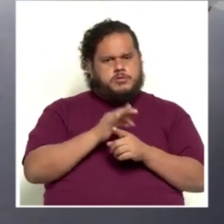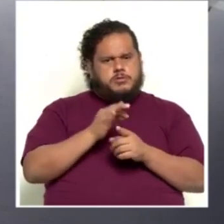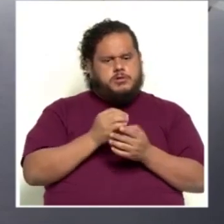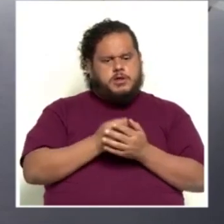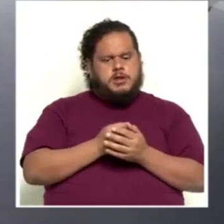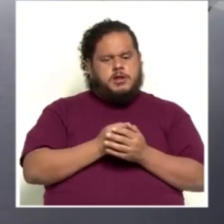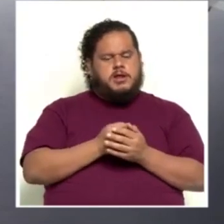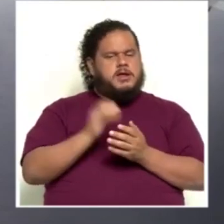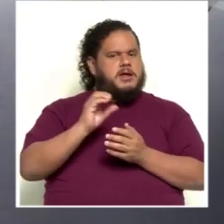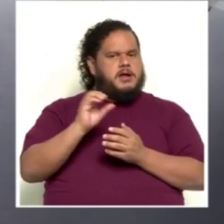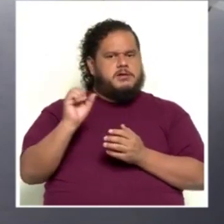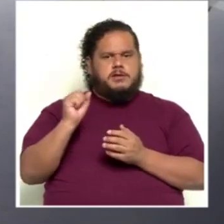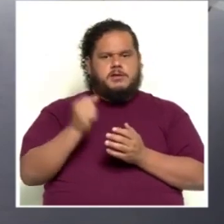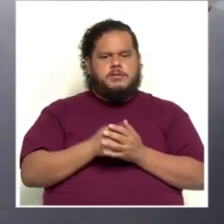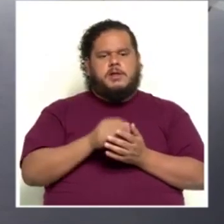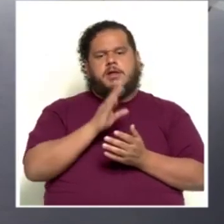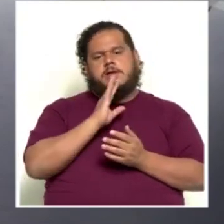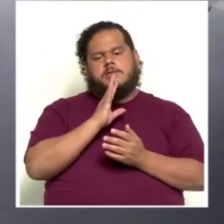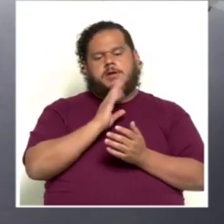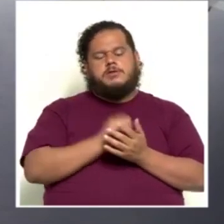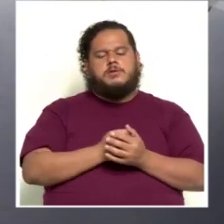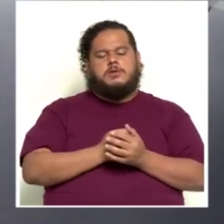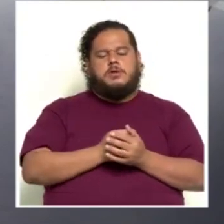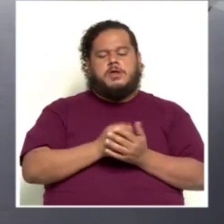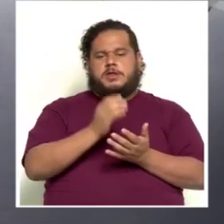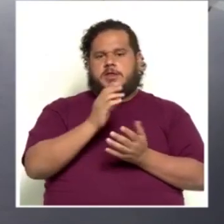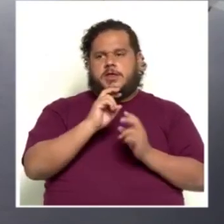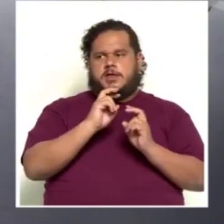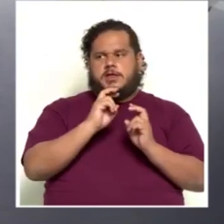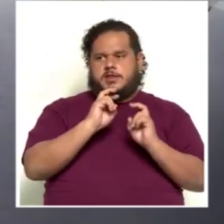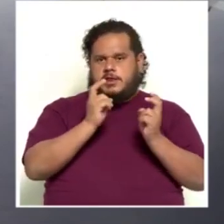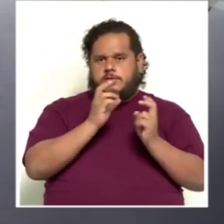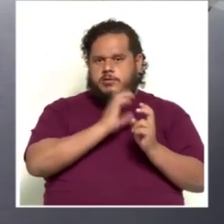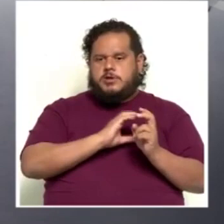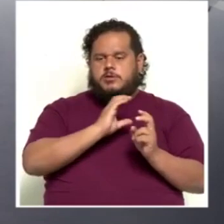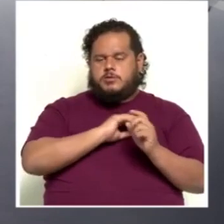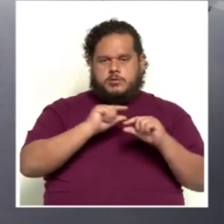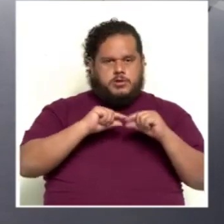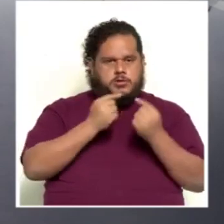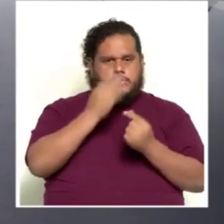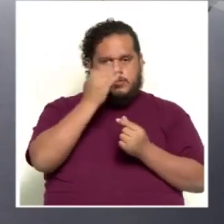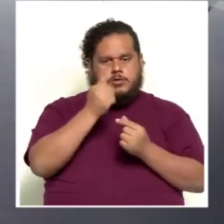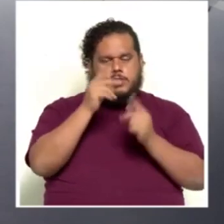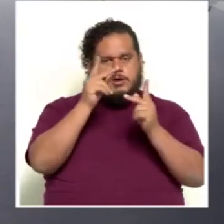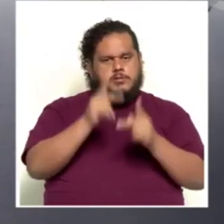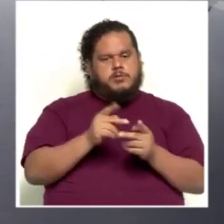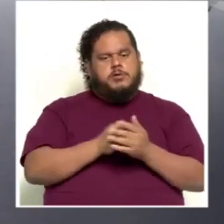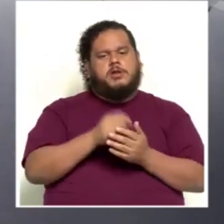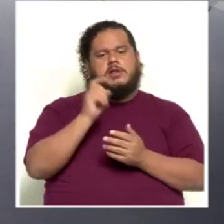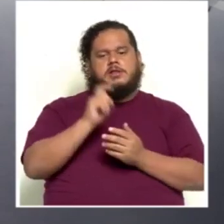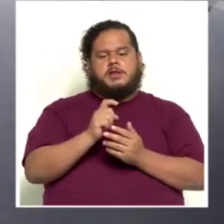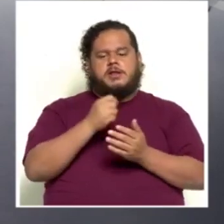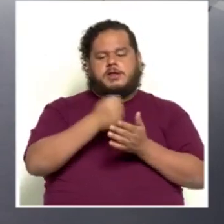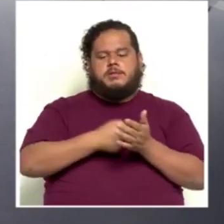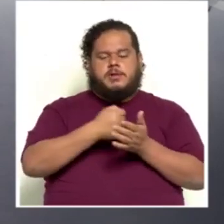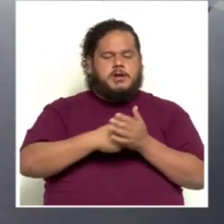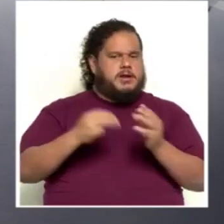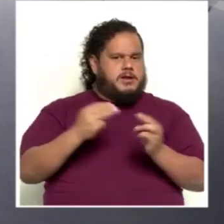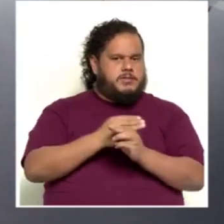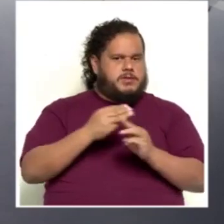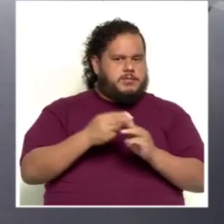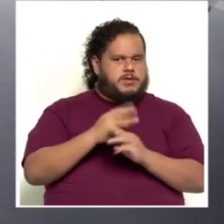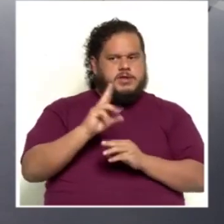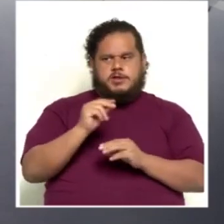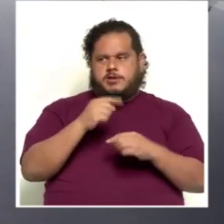Carlos Sandoval, en términos de conductas grupales? Porque la gente tiene que apelar a las matemáticas y no